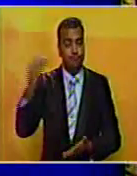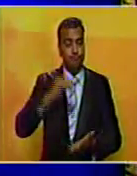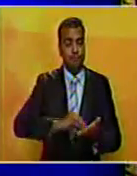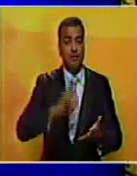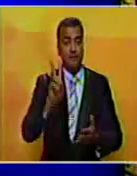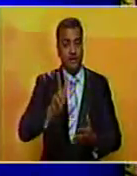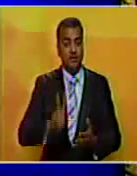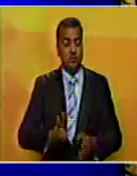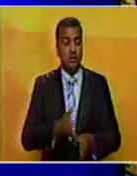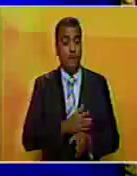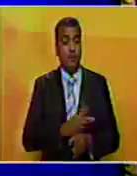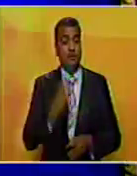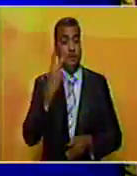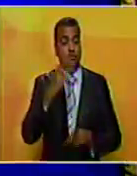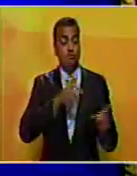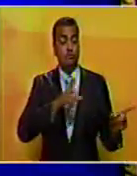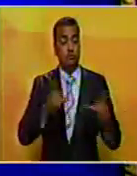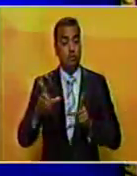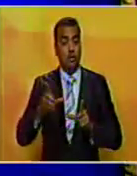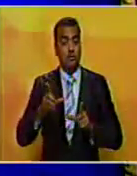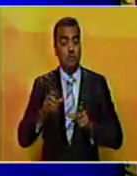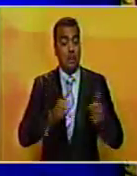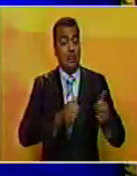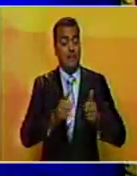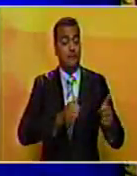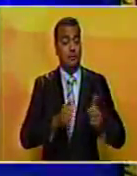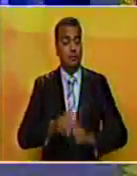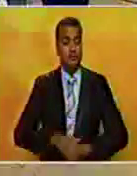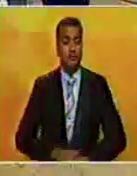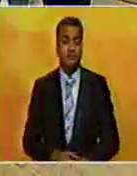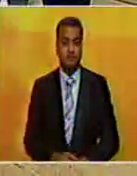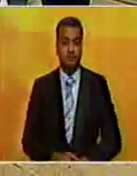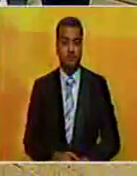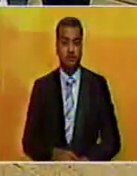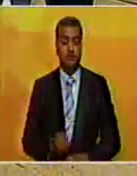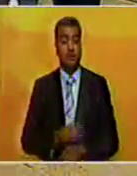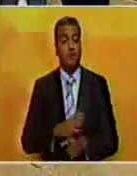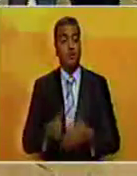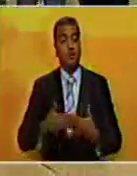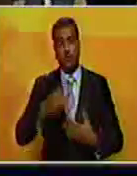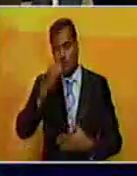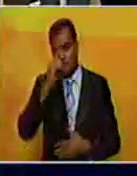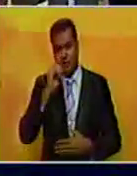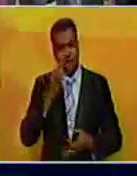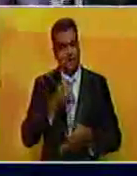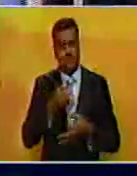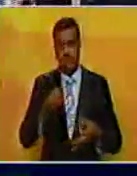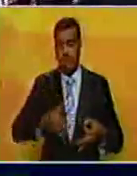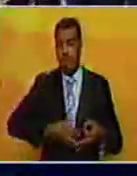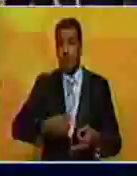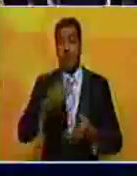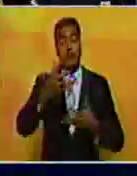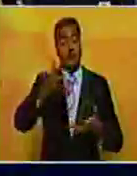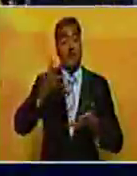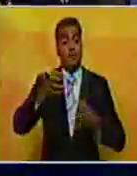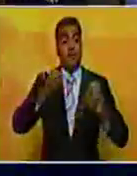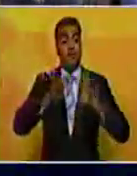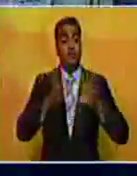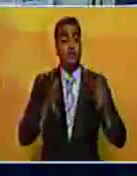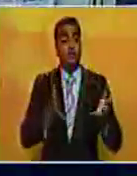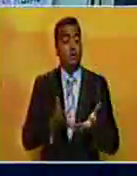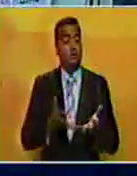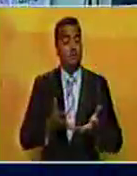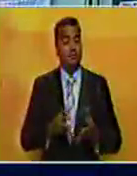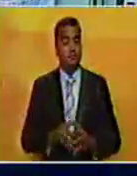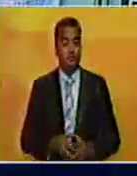finalizar en la segunda posición del meeting de Zurich de la Liga de Diamante. Tras cerrar un año de ensueño donde logró su primer campeonato mundial de salto triple